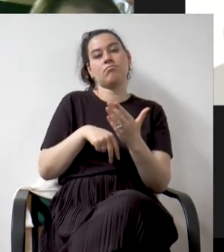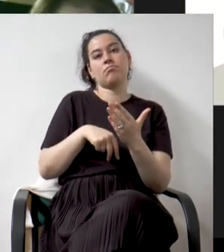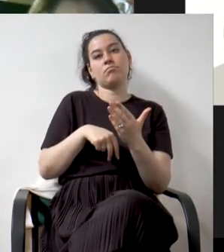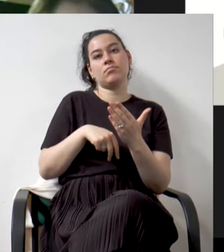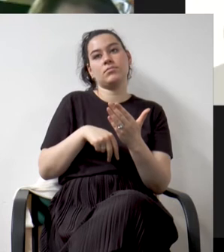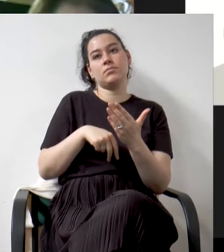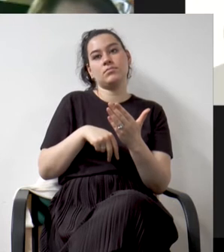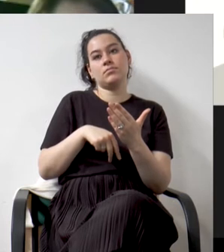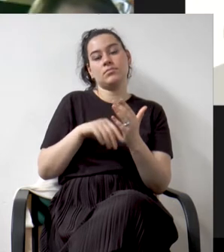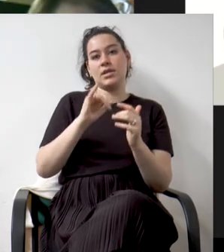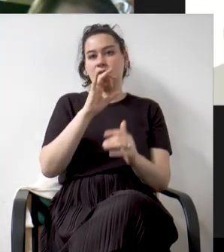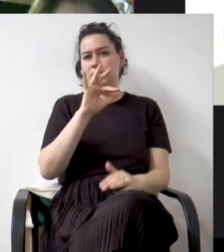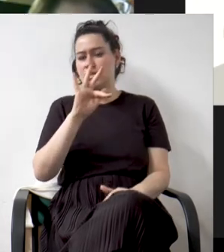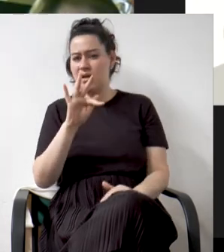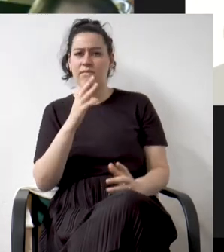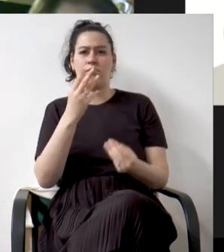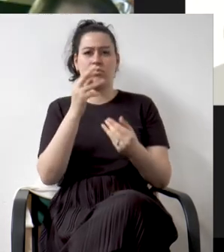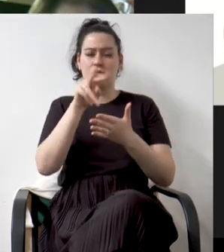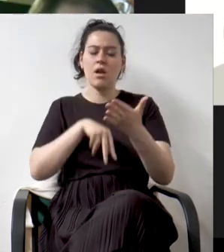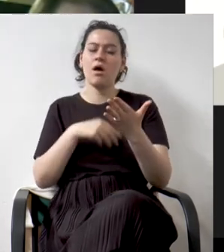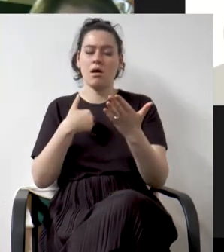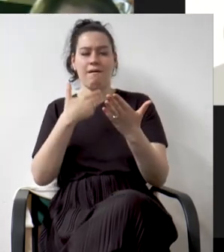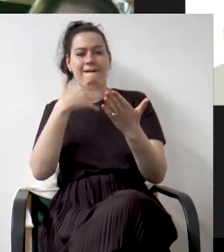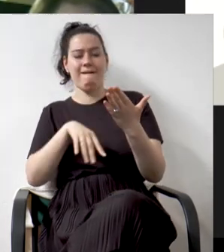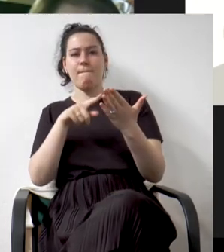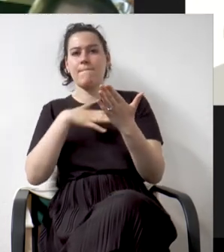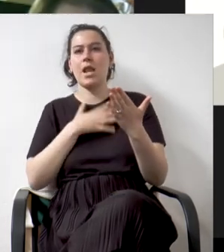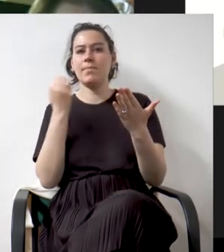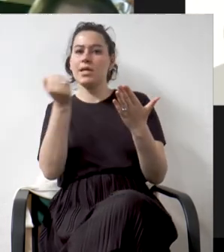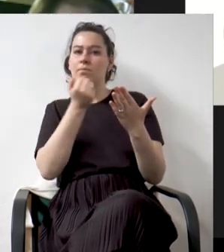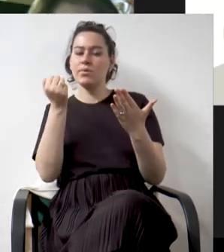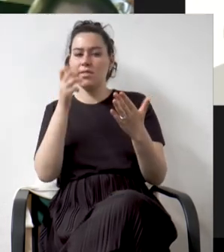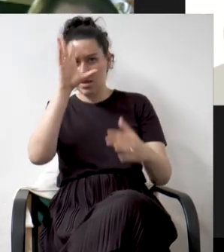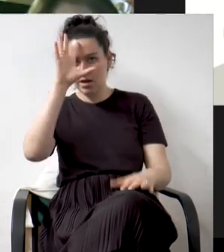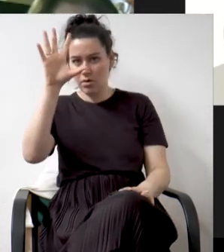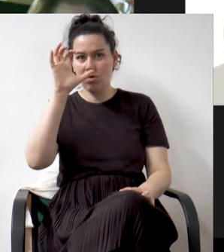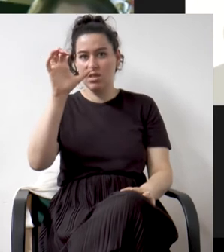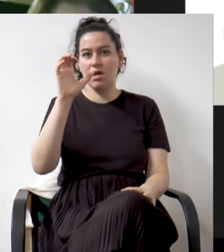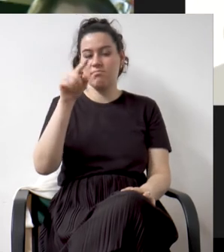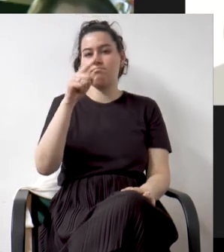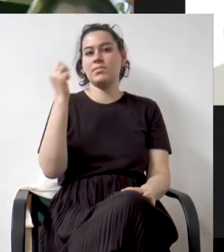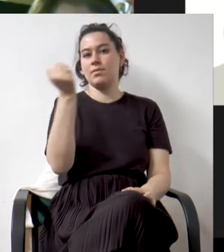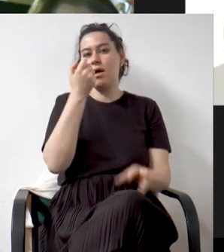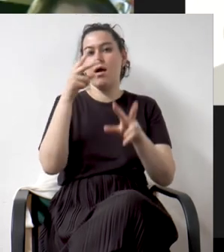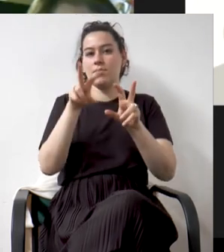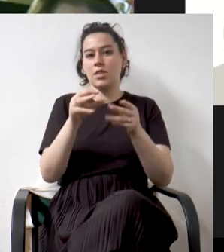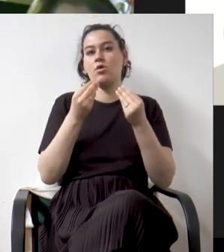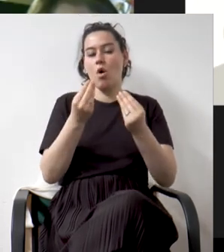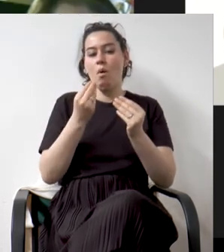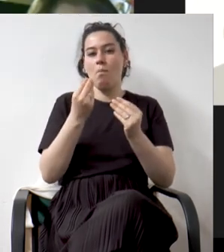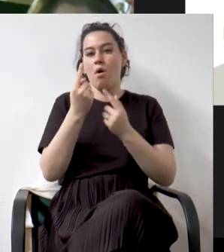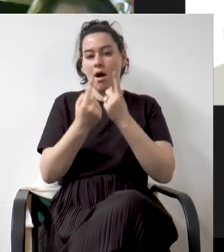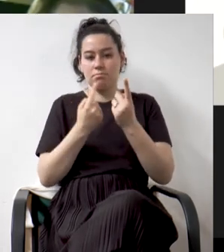que enviaron de ISEF, y me parece importante de central relevancia poner algunas cuestiones en